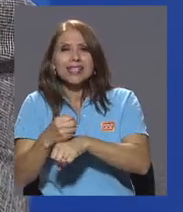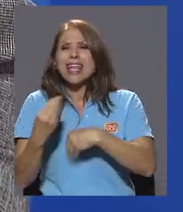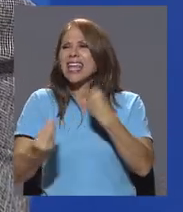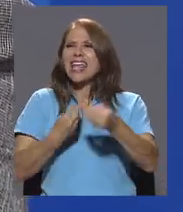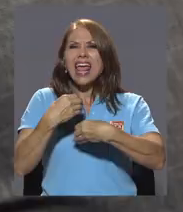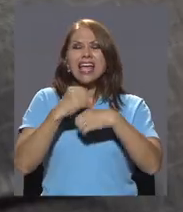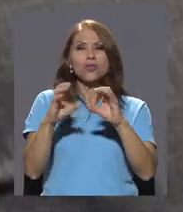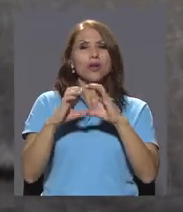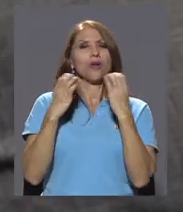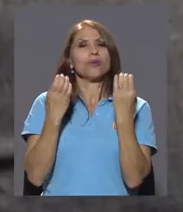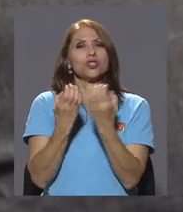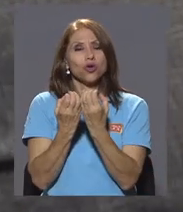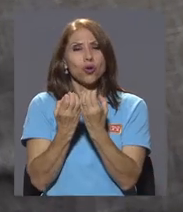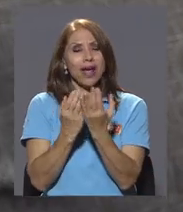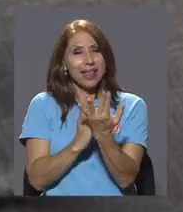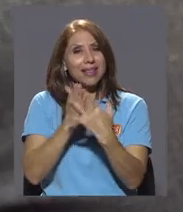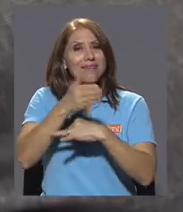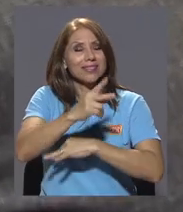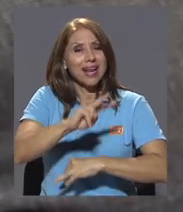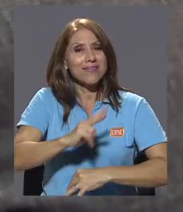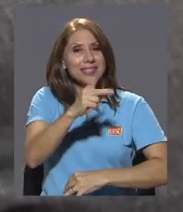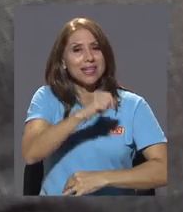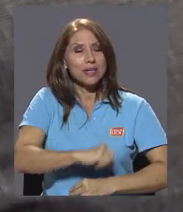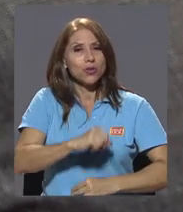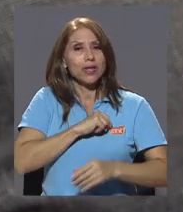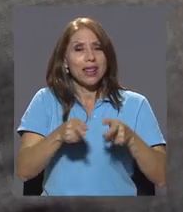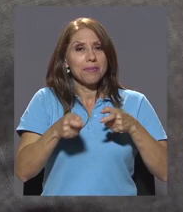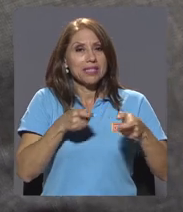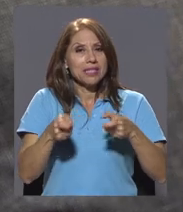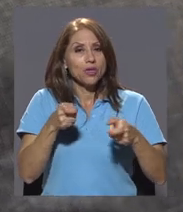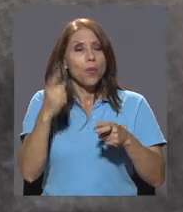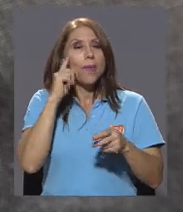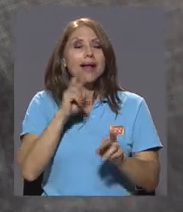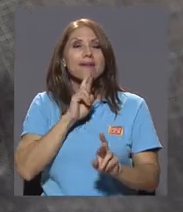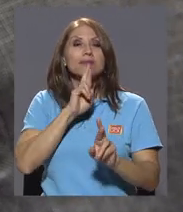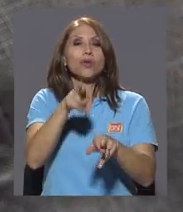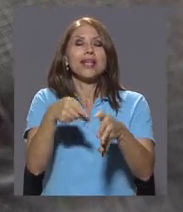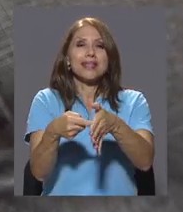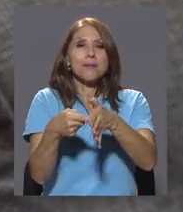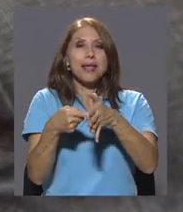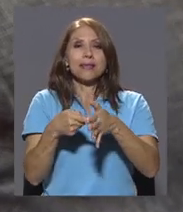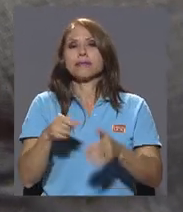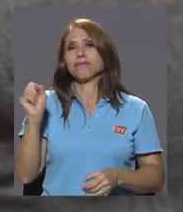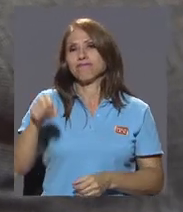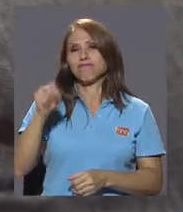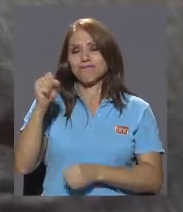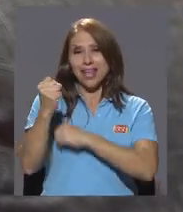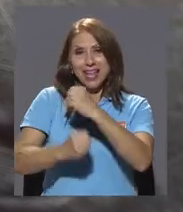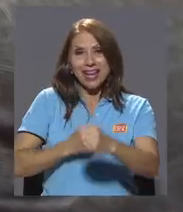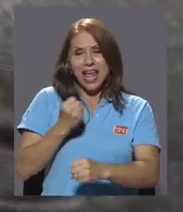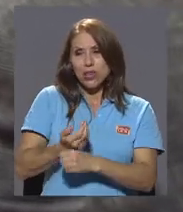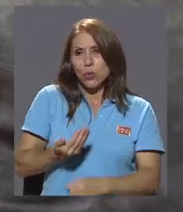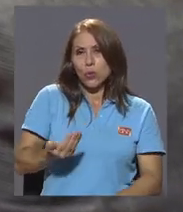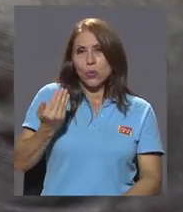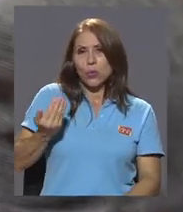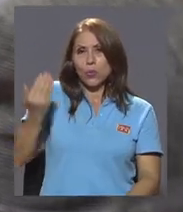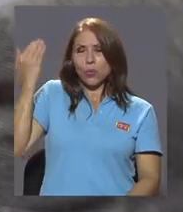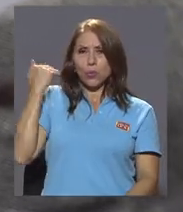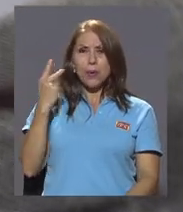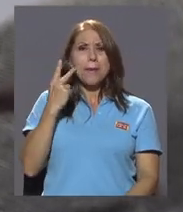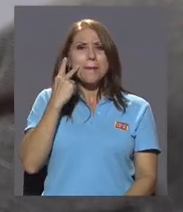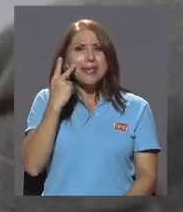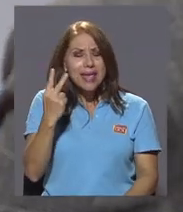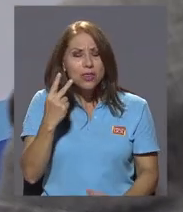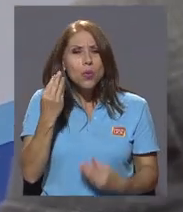administración para dar respuesta a estas demandas correcto a partir del año 2016 viendo todas las solicitudes de información que ingresaban a la